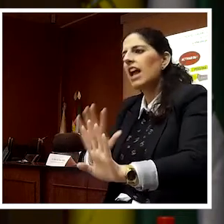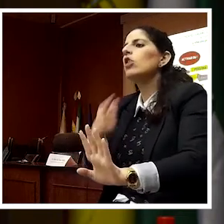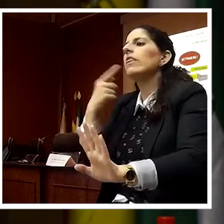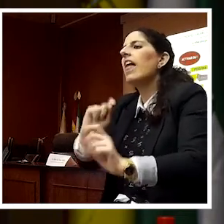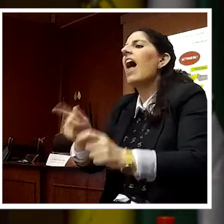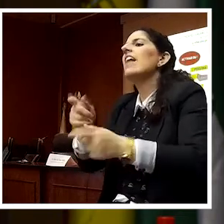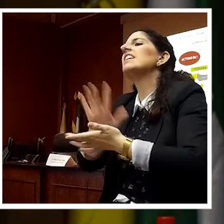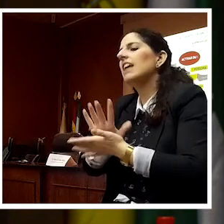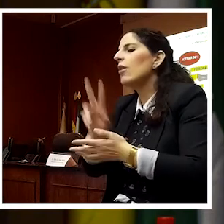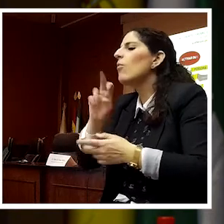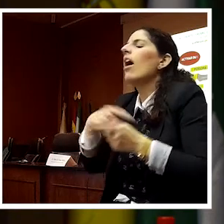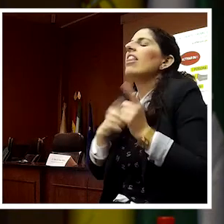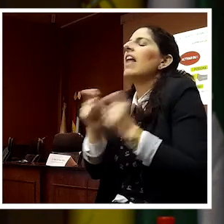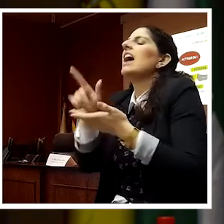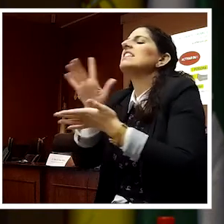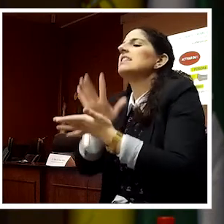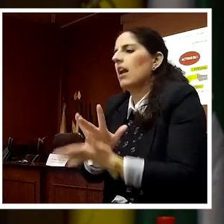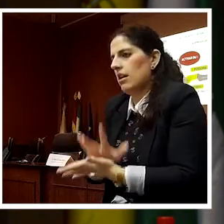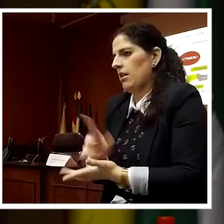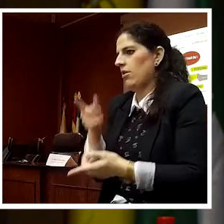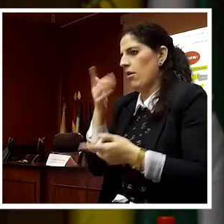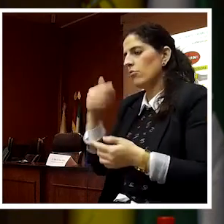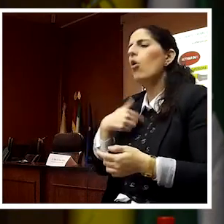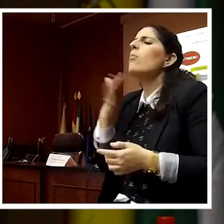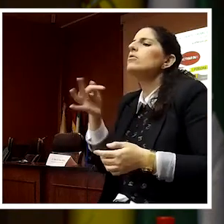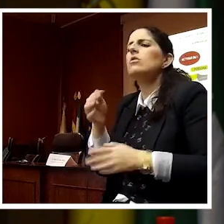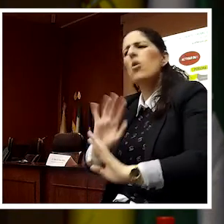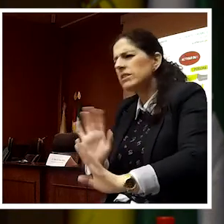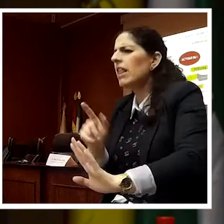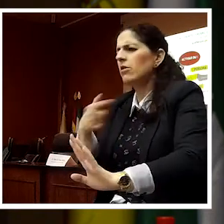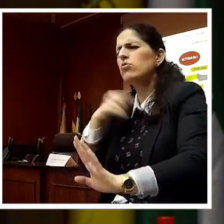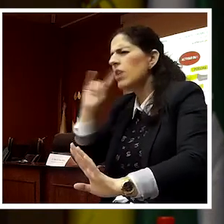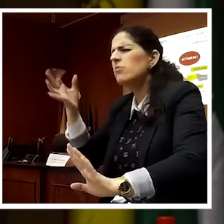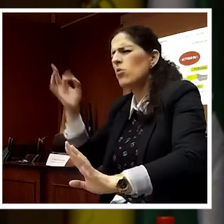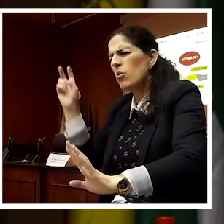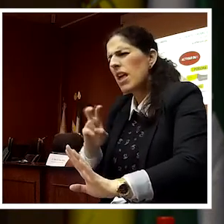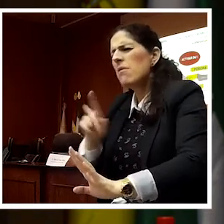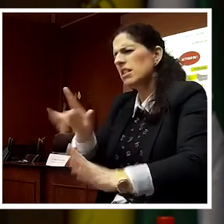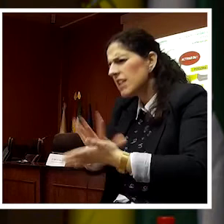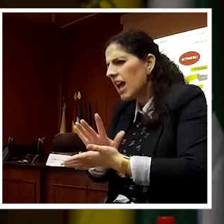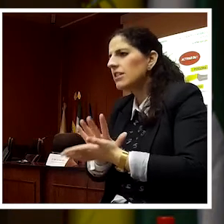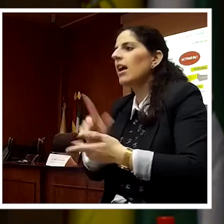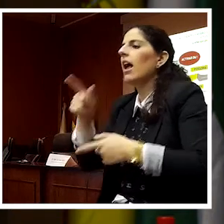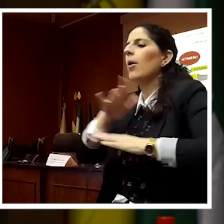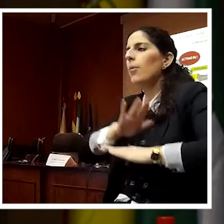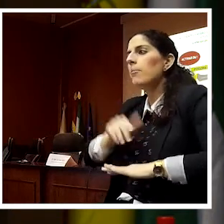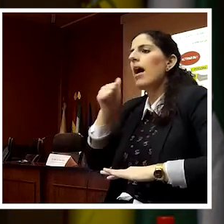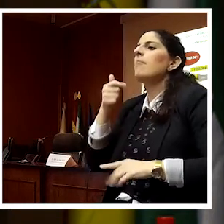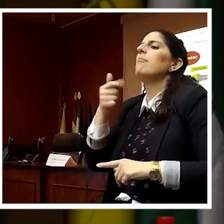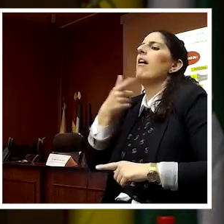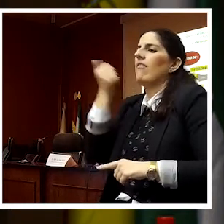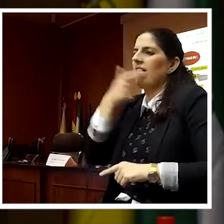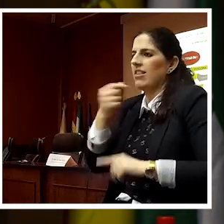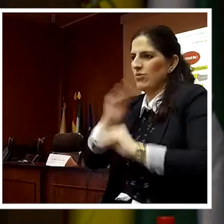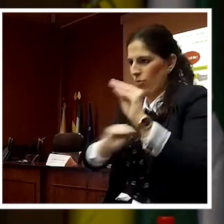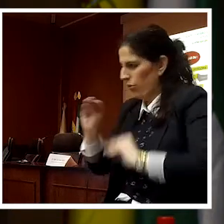enfermos? Transmitir calma, positividad. Tranquilo, te vamos a ayudar, ya viene el médico, te quedes tranquilo.